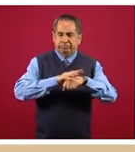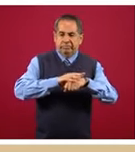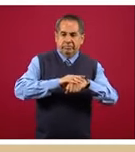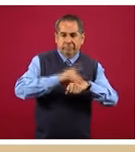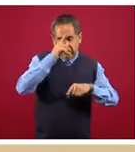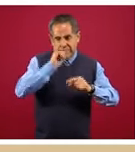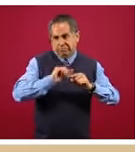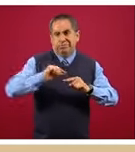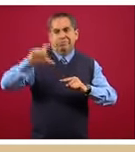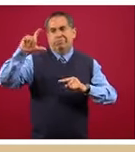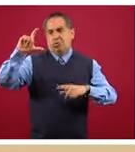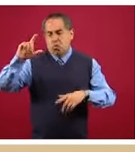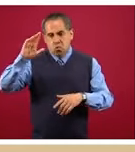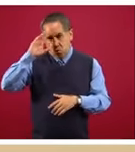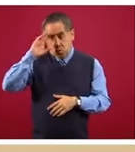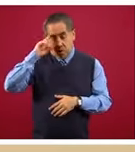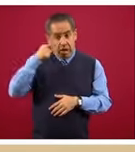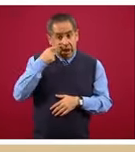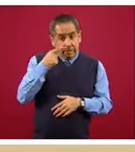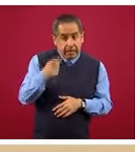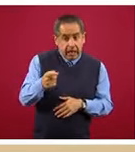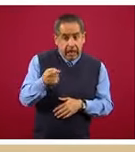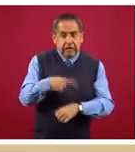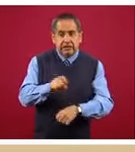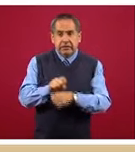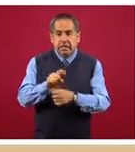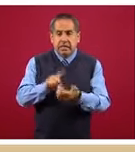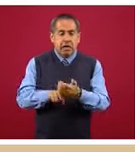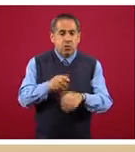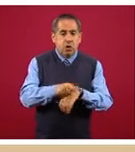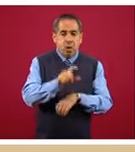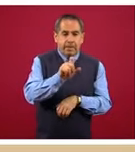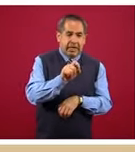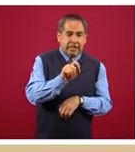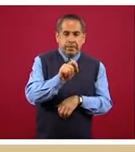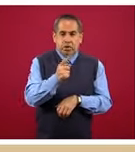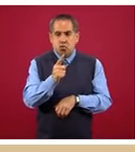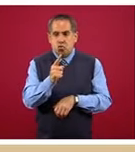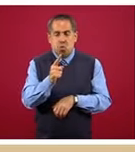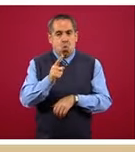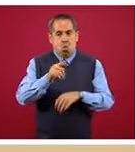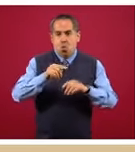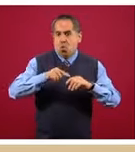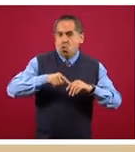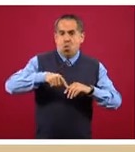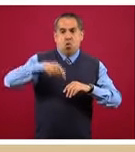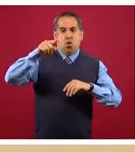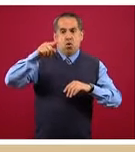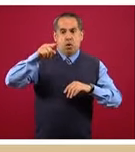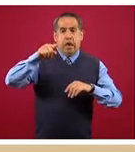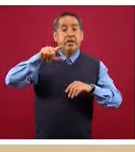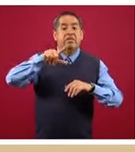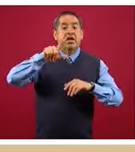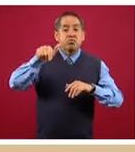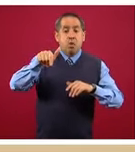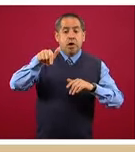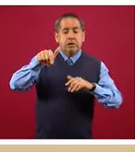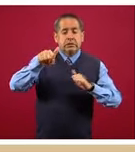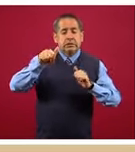estatal. Veamos cómo este municipio llegó en la semana 20-21 a un pico aparente, se mantuvo